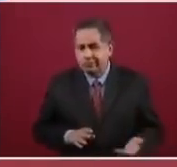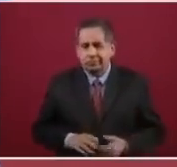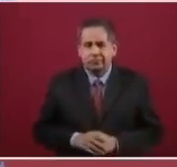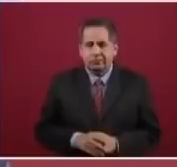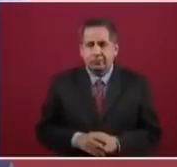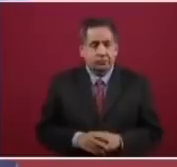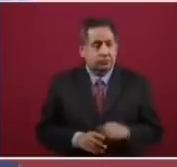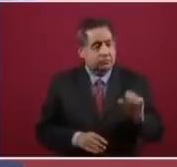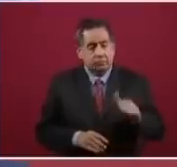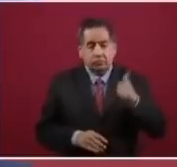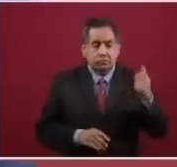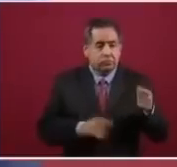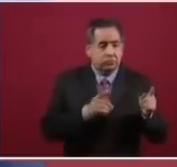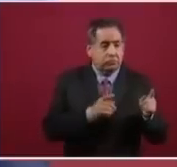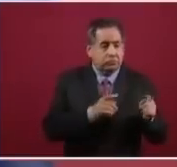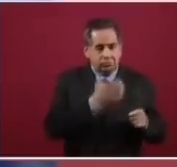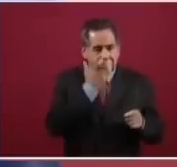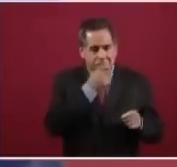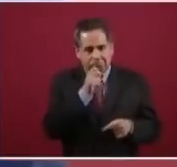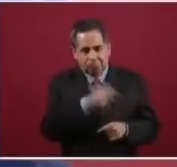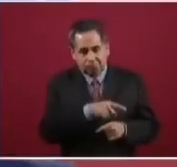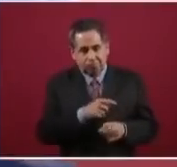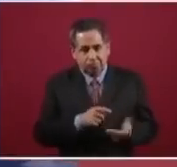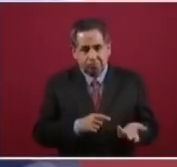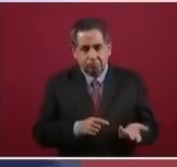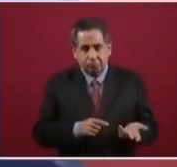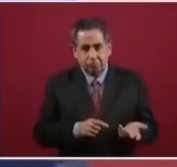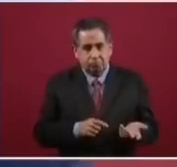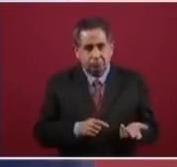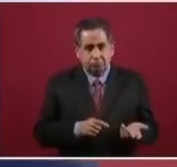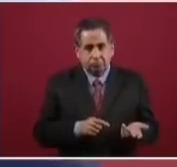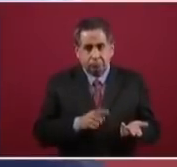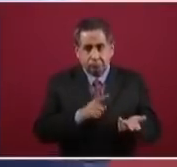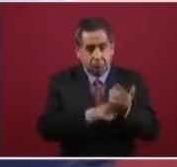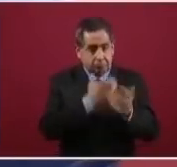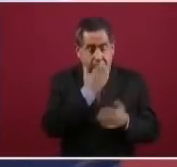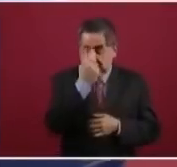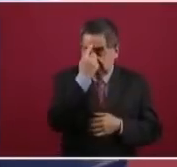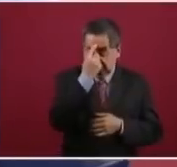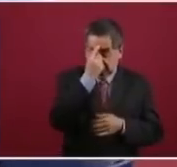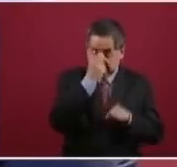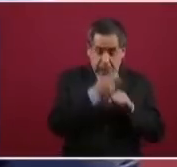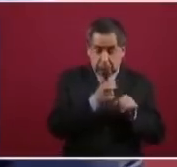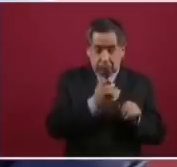y otros por conservadurismo